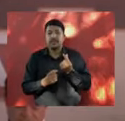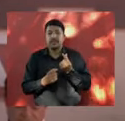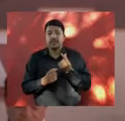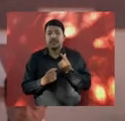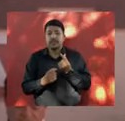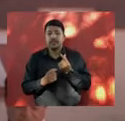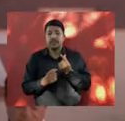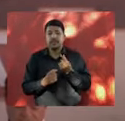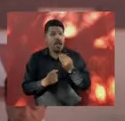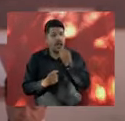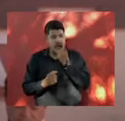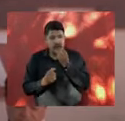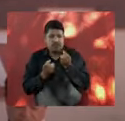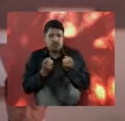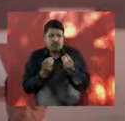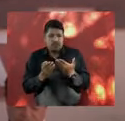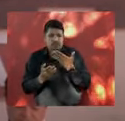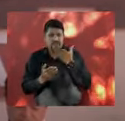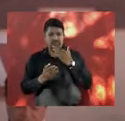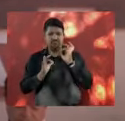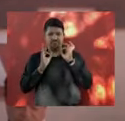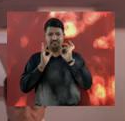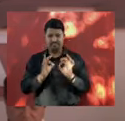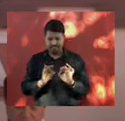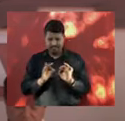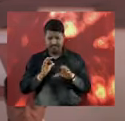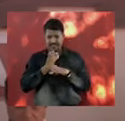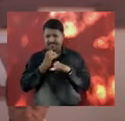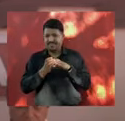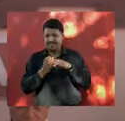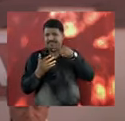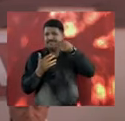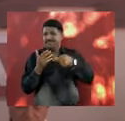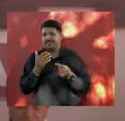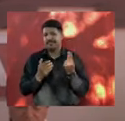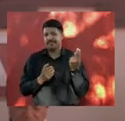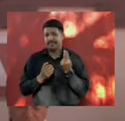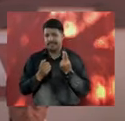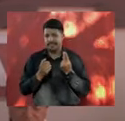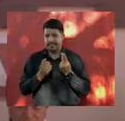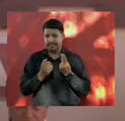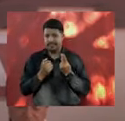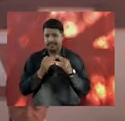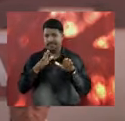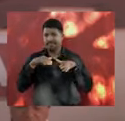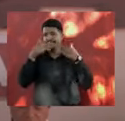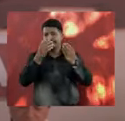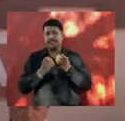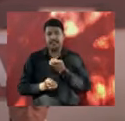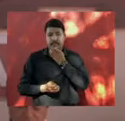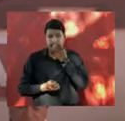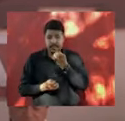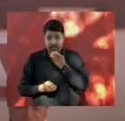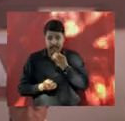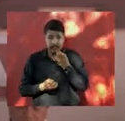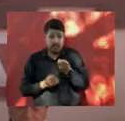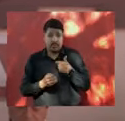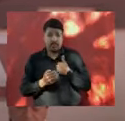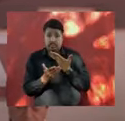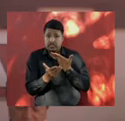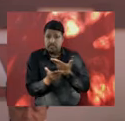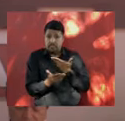vayan alimentados y con todo lo necesario a la escuela. Por eso mi propuesta es que todos los niños y niñas